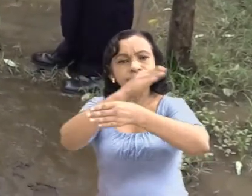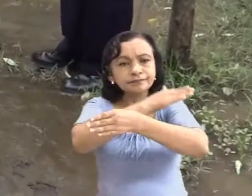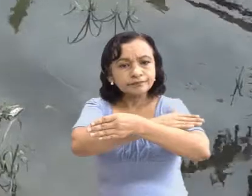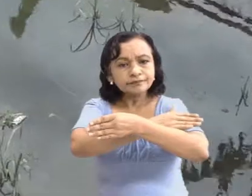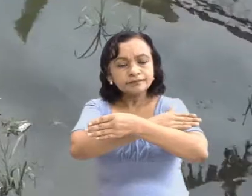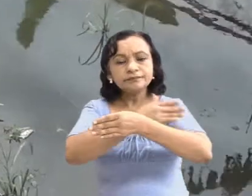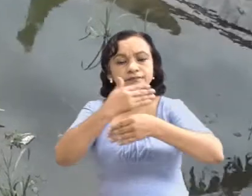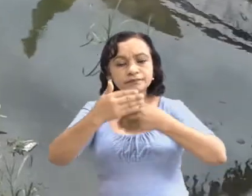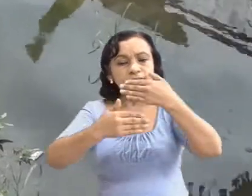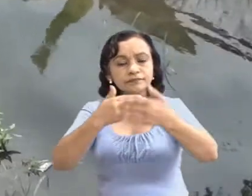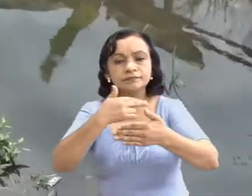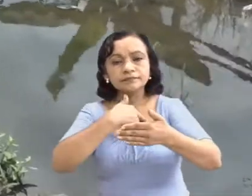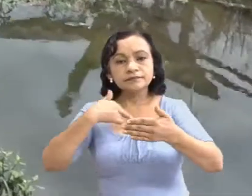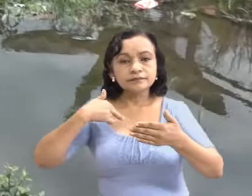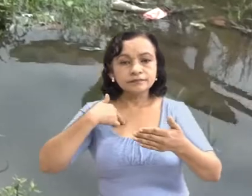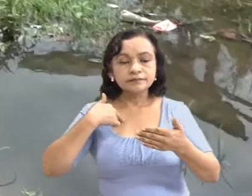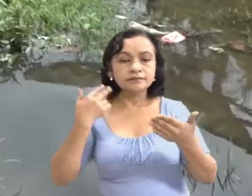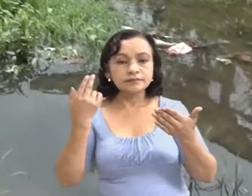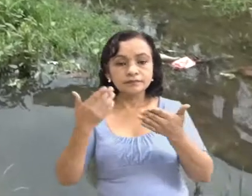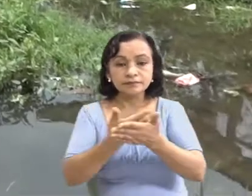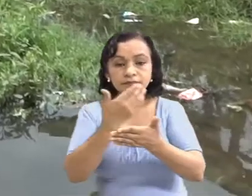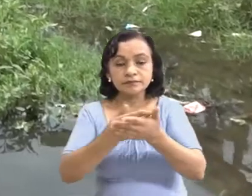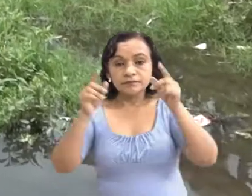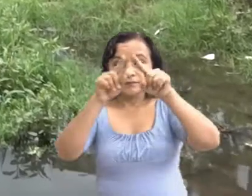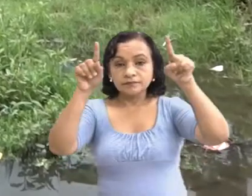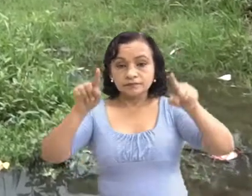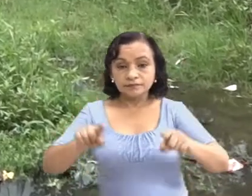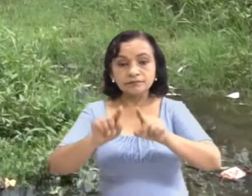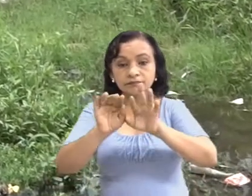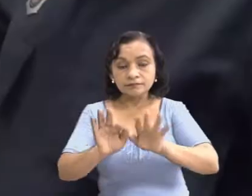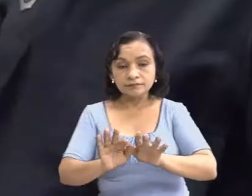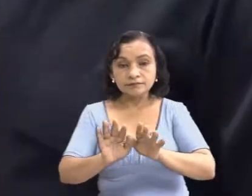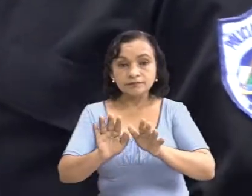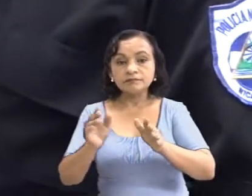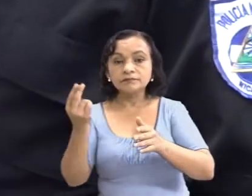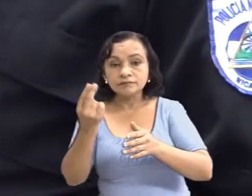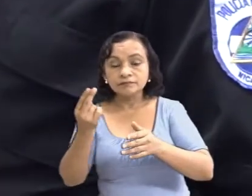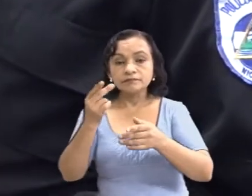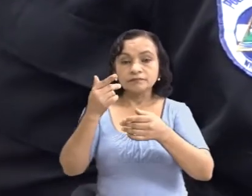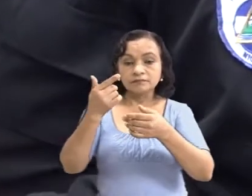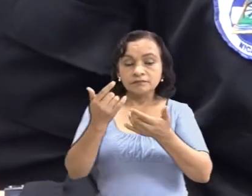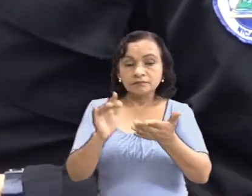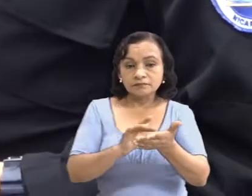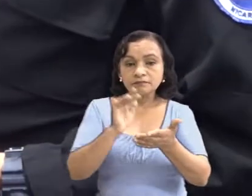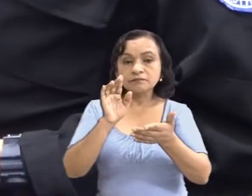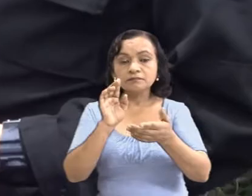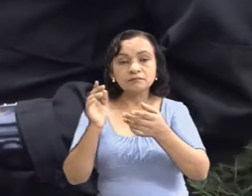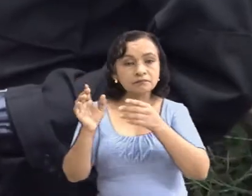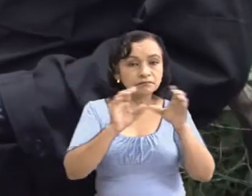del participante en cada proceso, se ha hecho uso de las nuevas tecnologías, las que se traducen a las aplicaciones móviles para